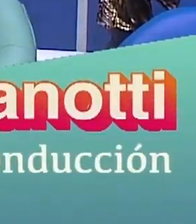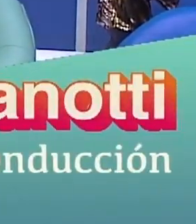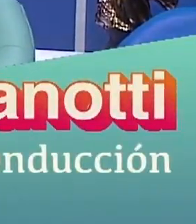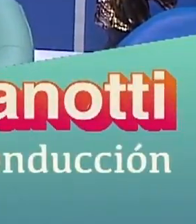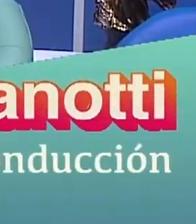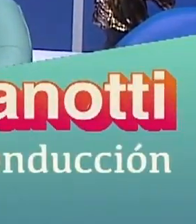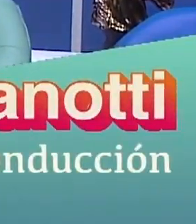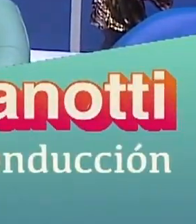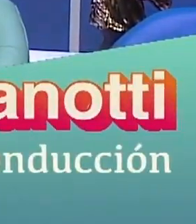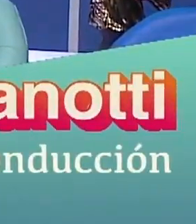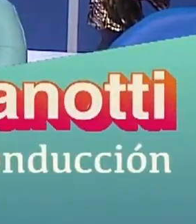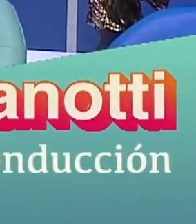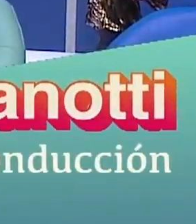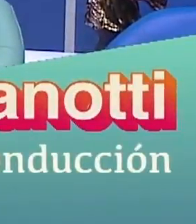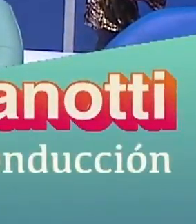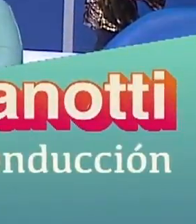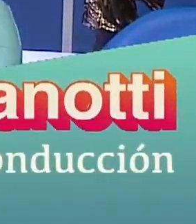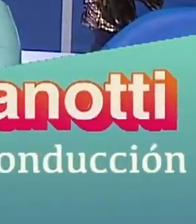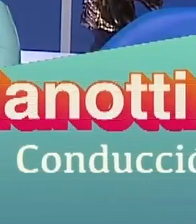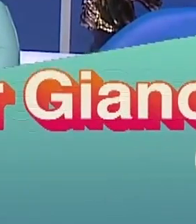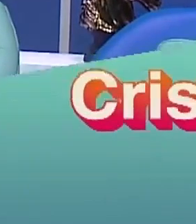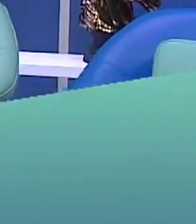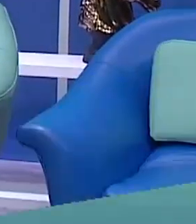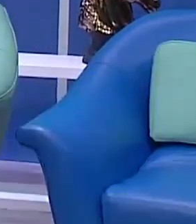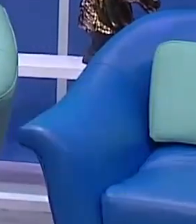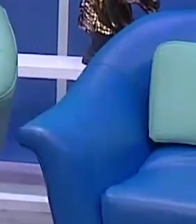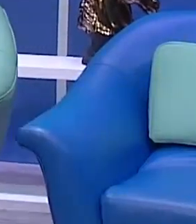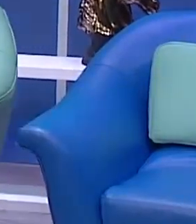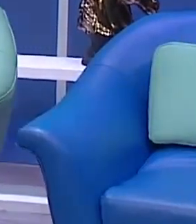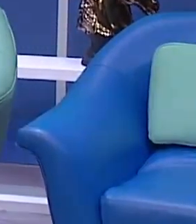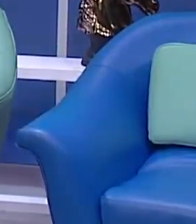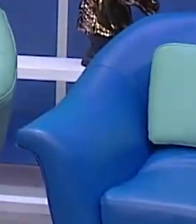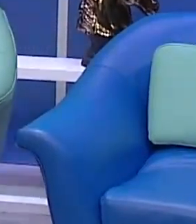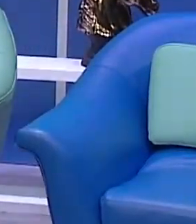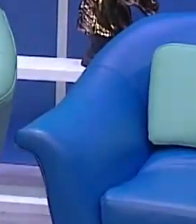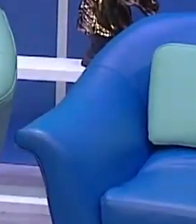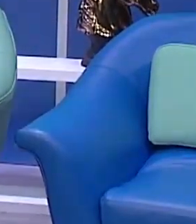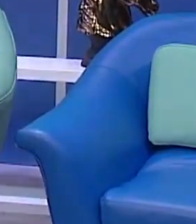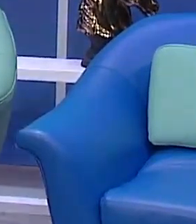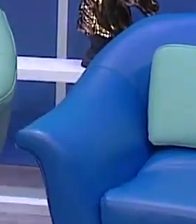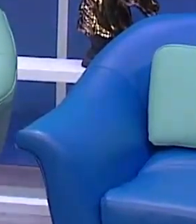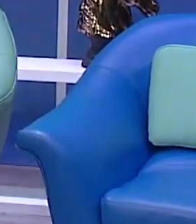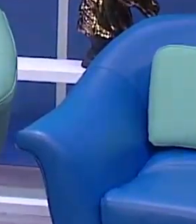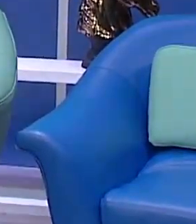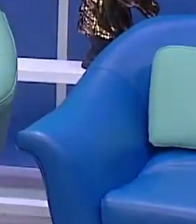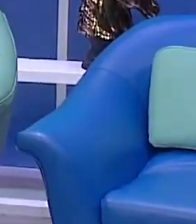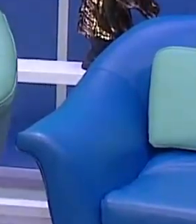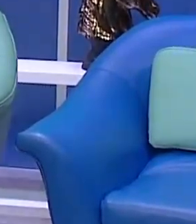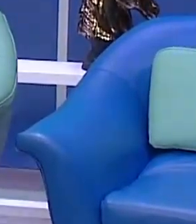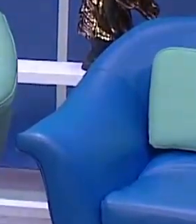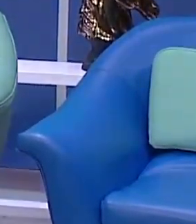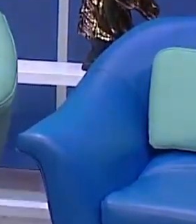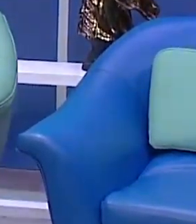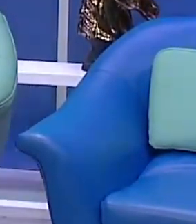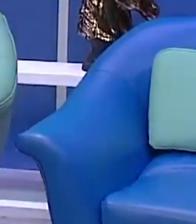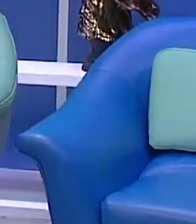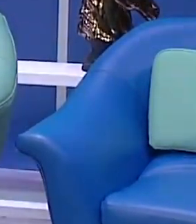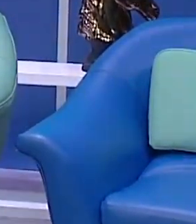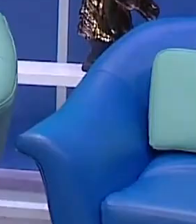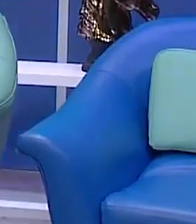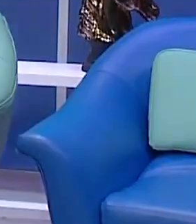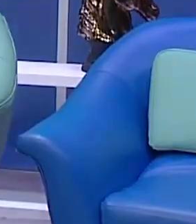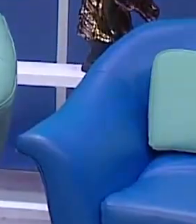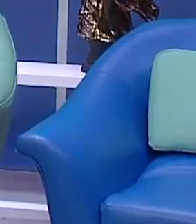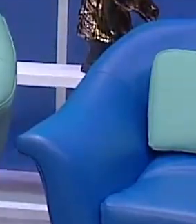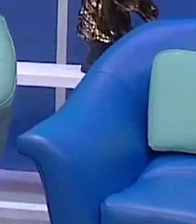sociales, estamos en Facebook Live, así que déjanos tu comentario ahí, pero sobre todo déjanos un likezazo. ¿Empezamos? Enrinquemos el programa